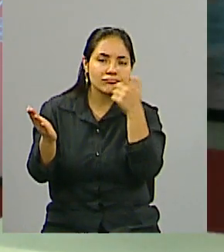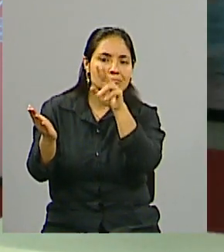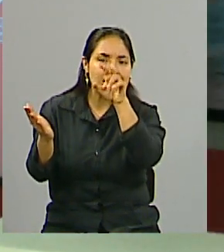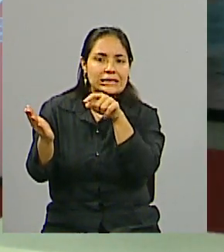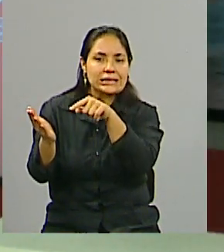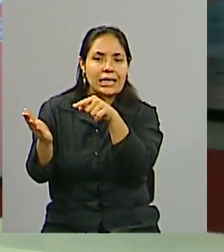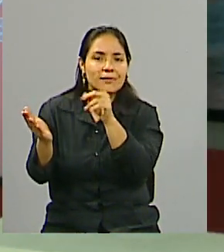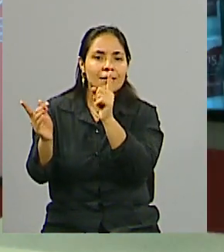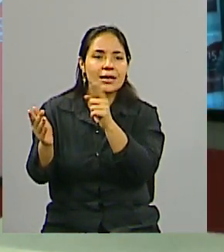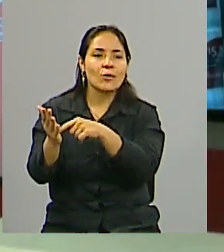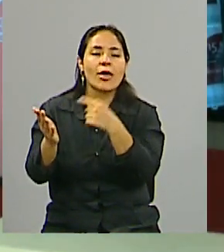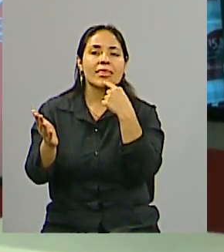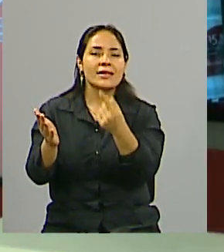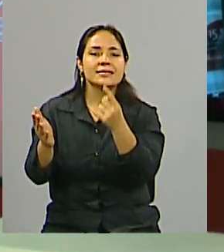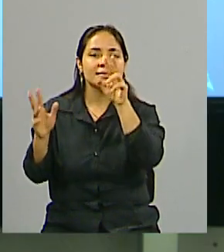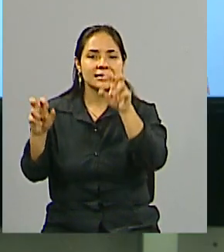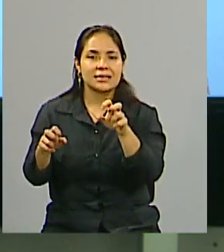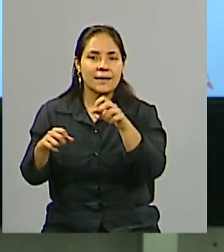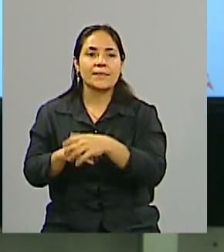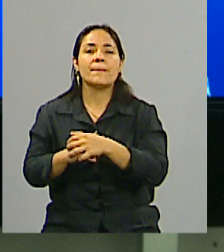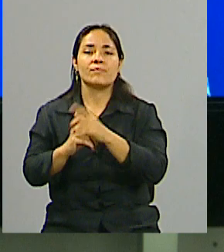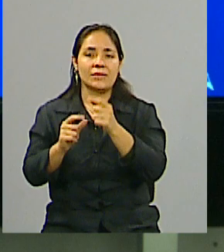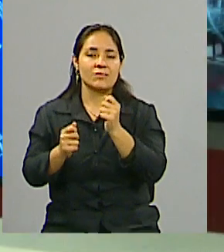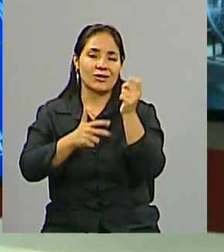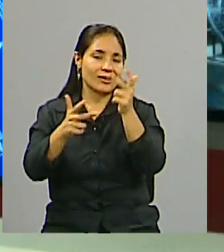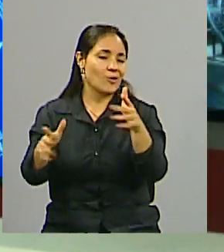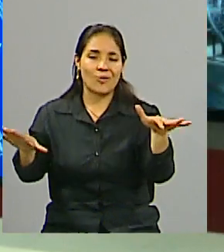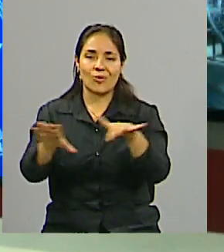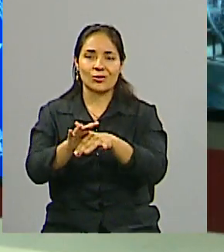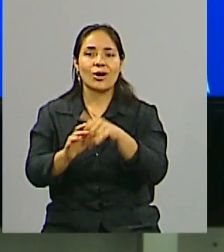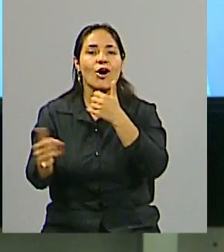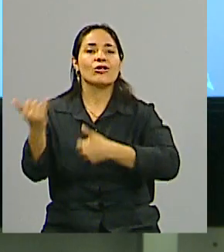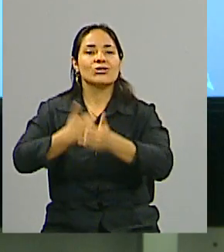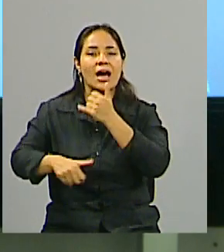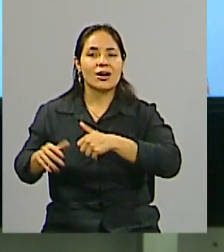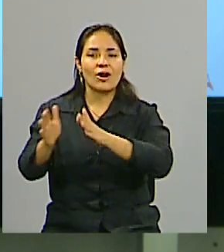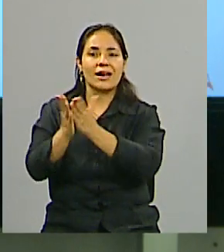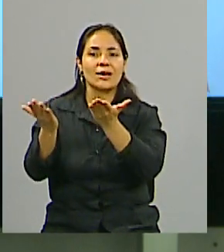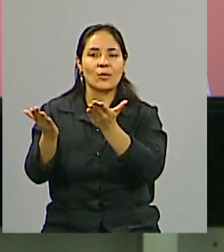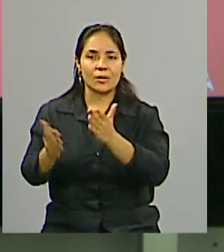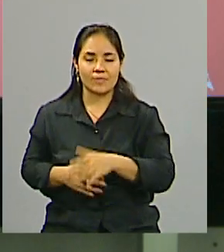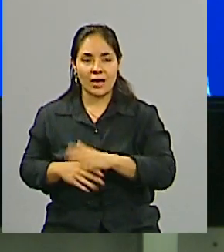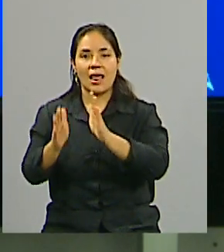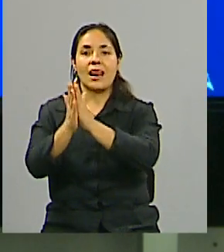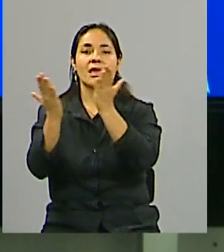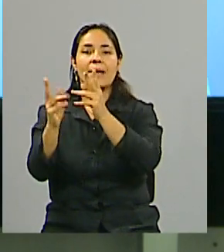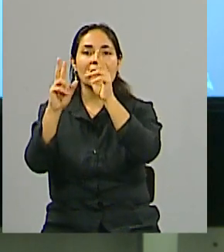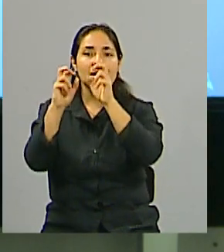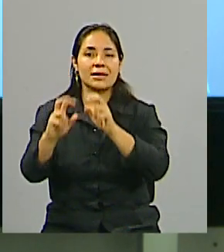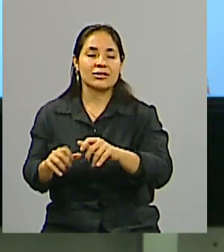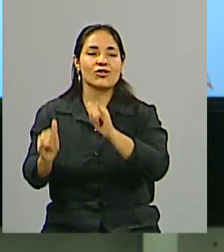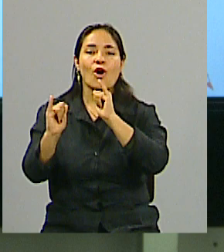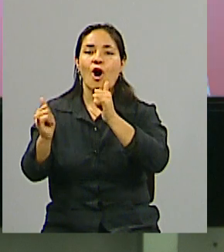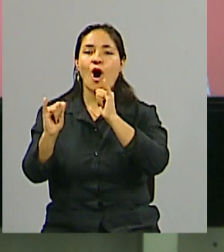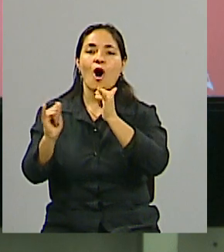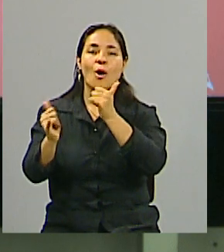lo que plasma un poco el libro es esto de lo que estábamos hablando. Contanos un poquito. Bueno, este libro son compilaciones de investigadoras muy